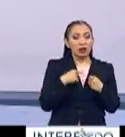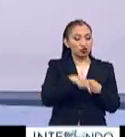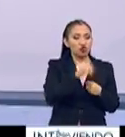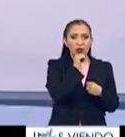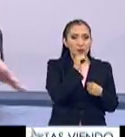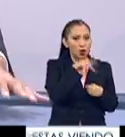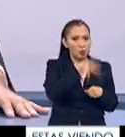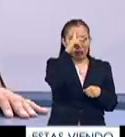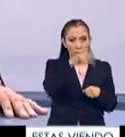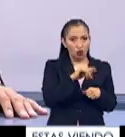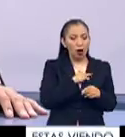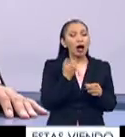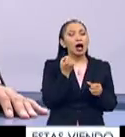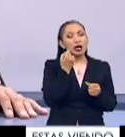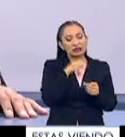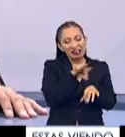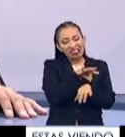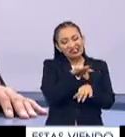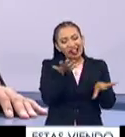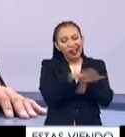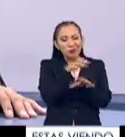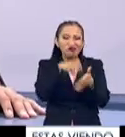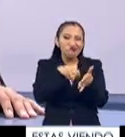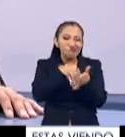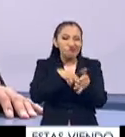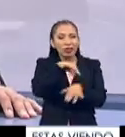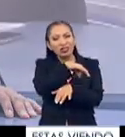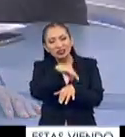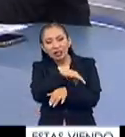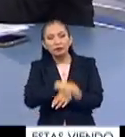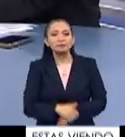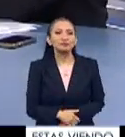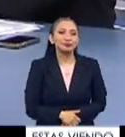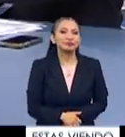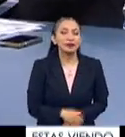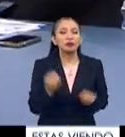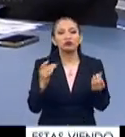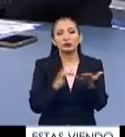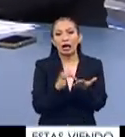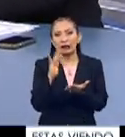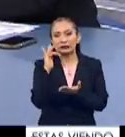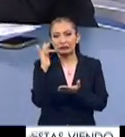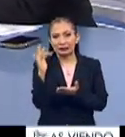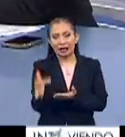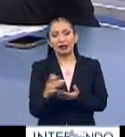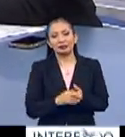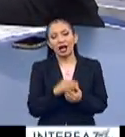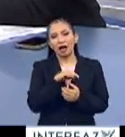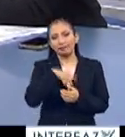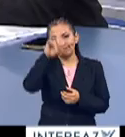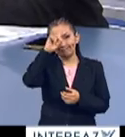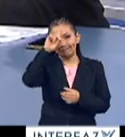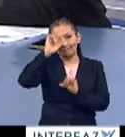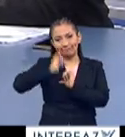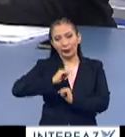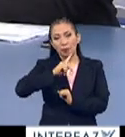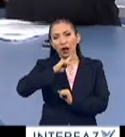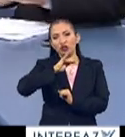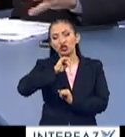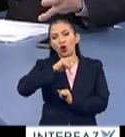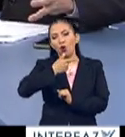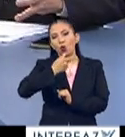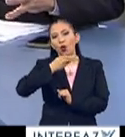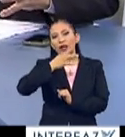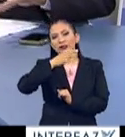no. Estamos todavía en algunos diseños, modificaciones de diseños. Perfecto. Bueno, pues te agradezco mucho, consejero Mauricio Huesca, por haber estado